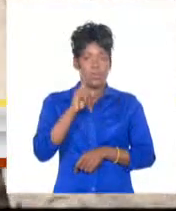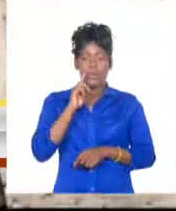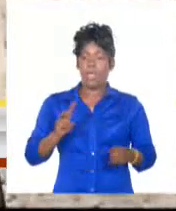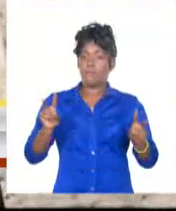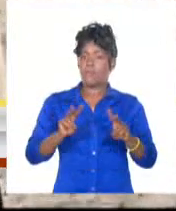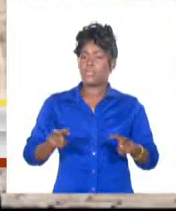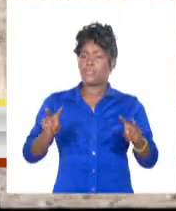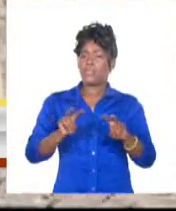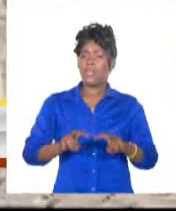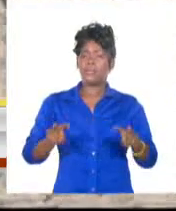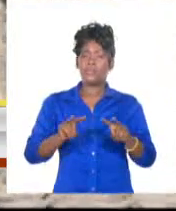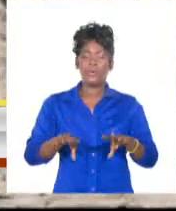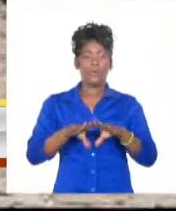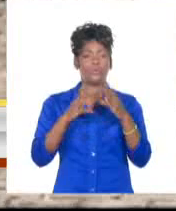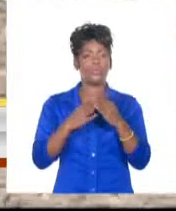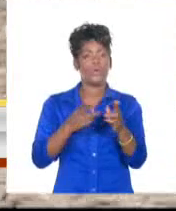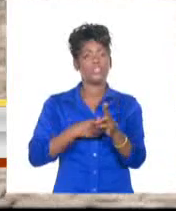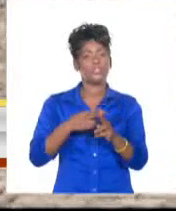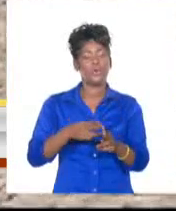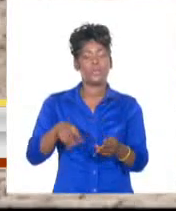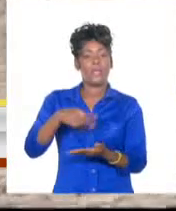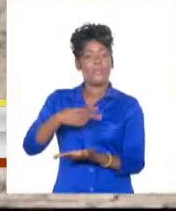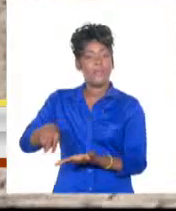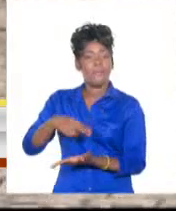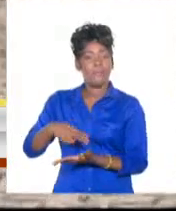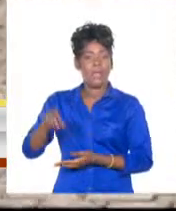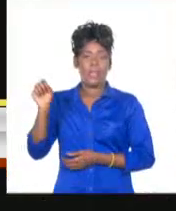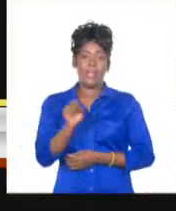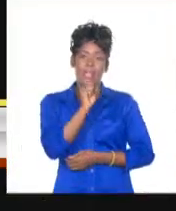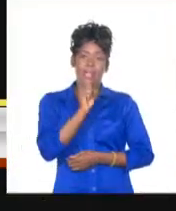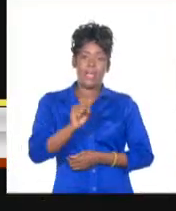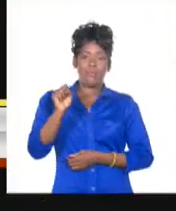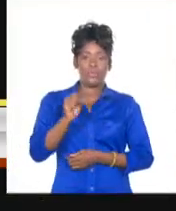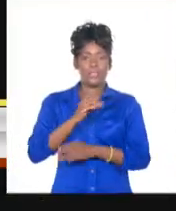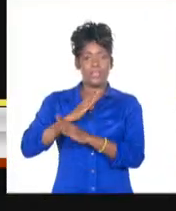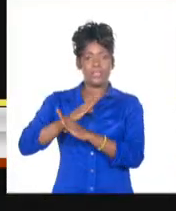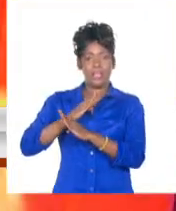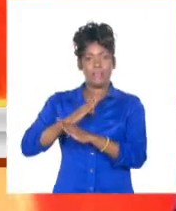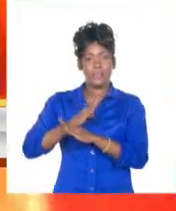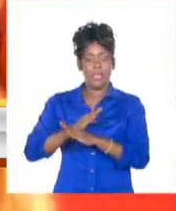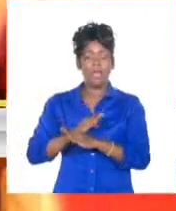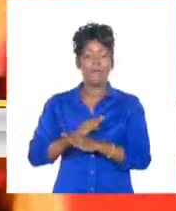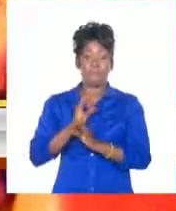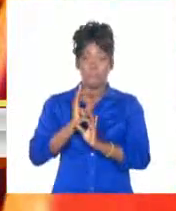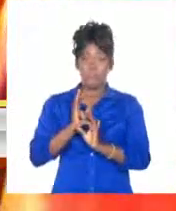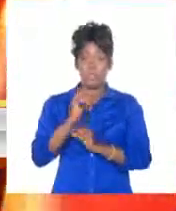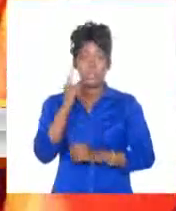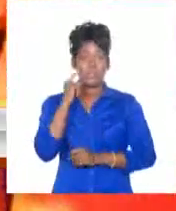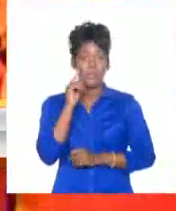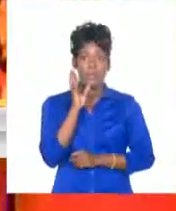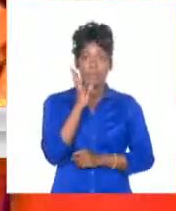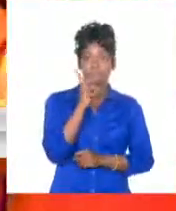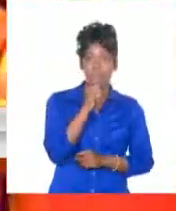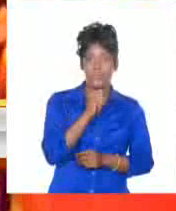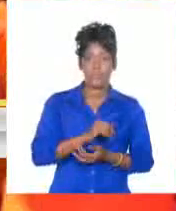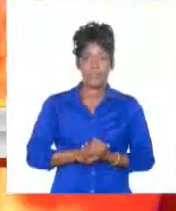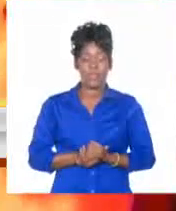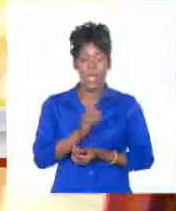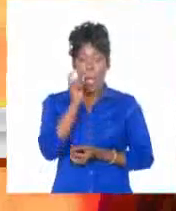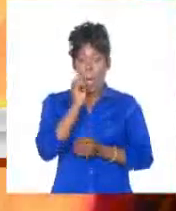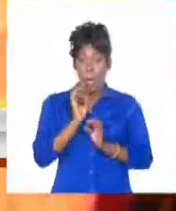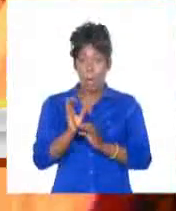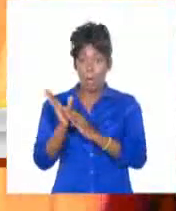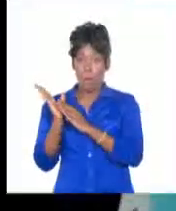autores más destacados en el contexto de la música popular bailable en los últimos años, Rodulfo Bayán García, quien